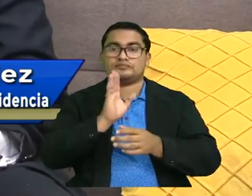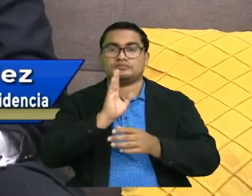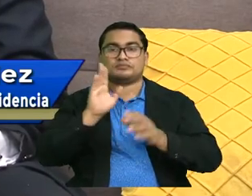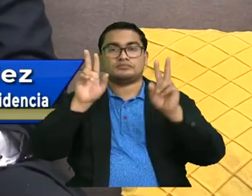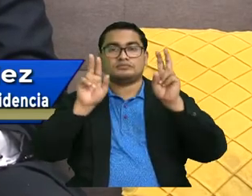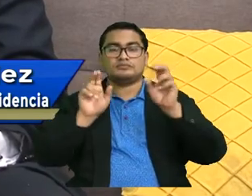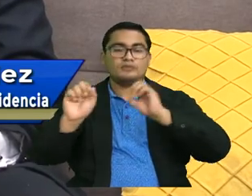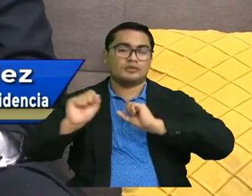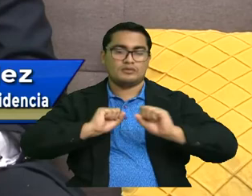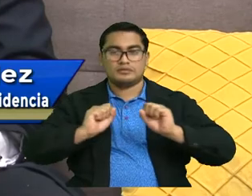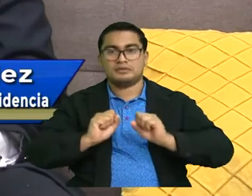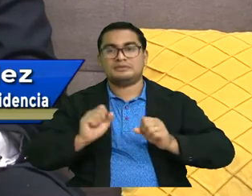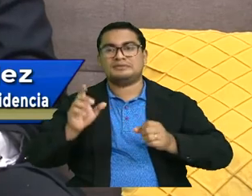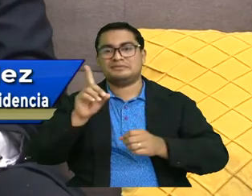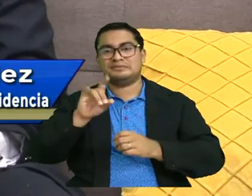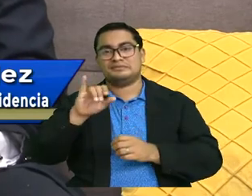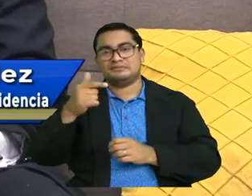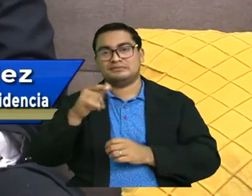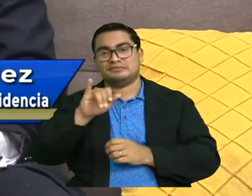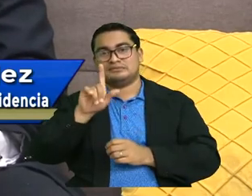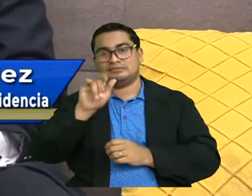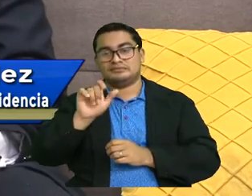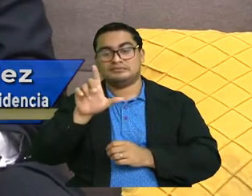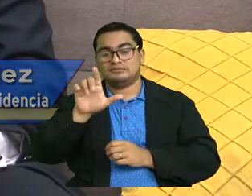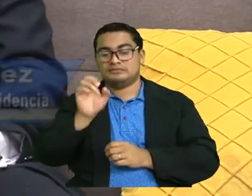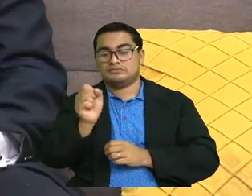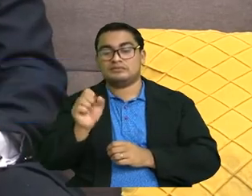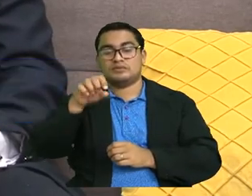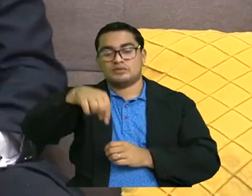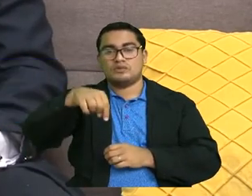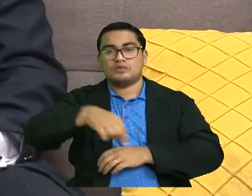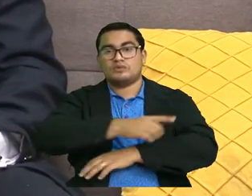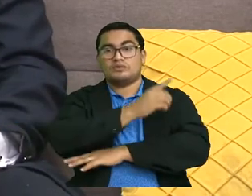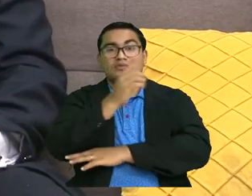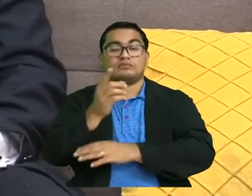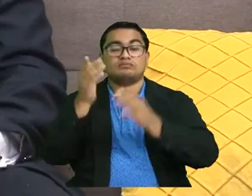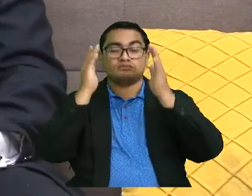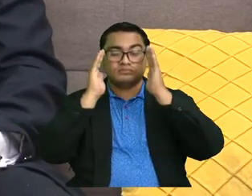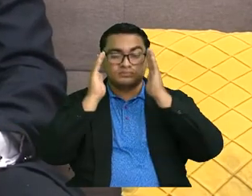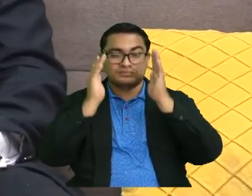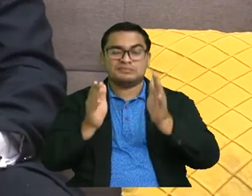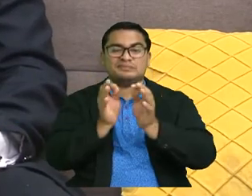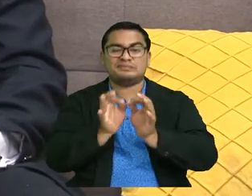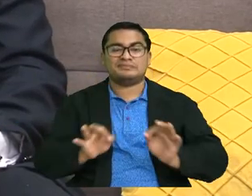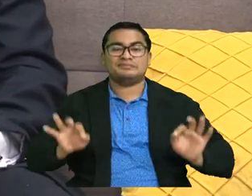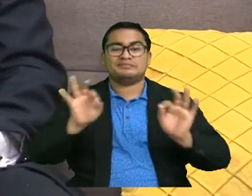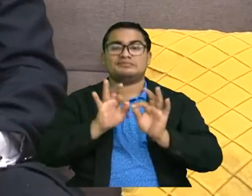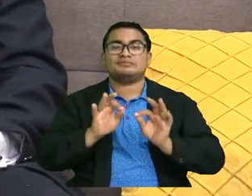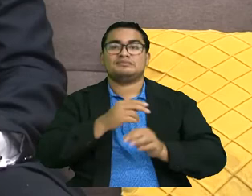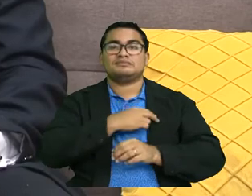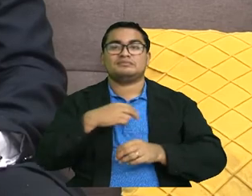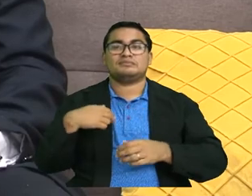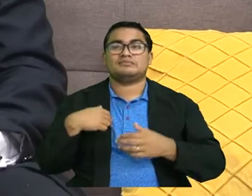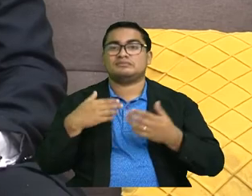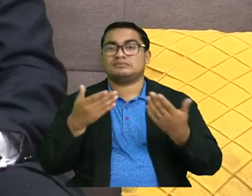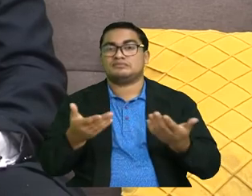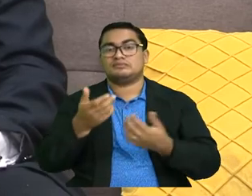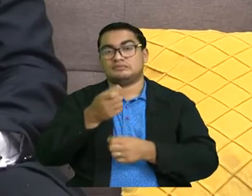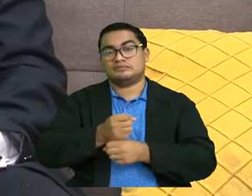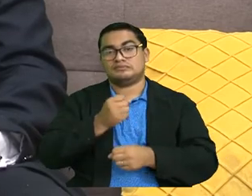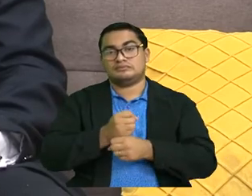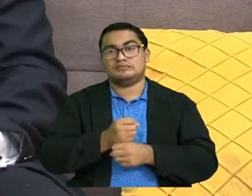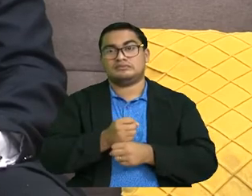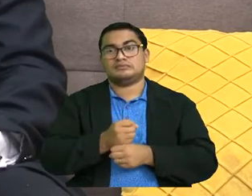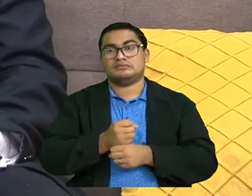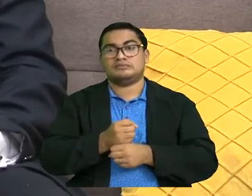habilidades digitales que hoy son una prioridad para desarrollar. Y precisamente por lo que comentabas anteriormente,